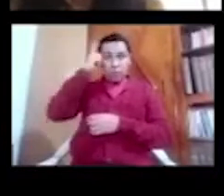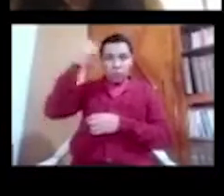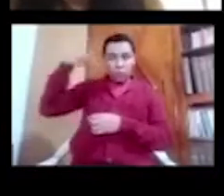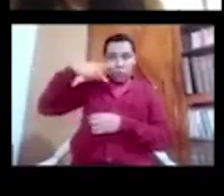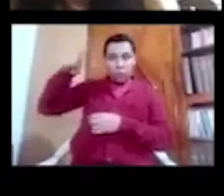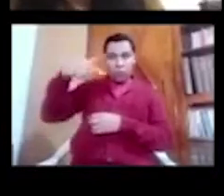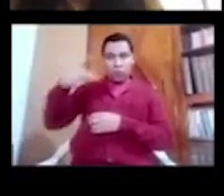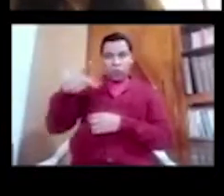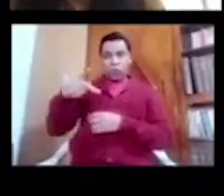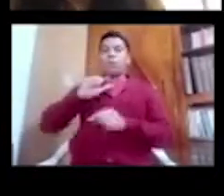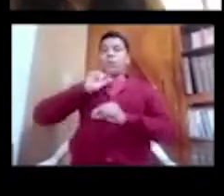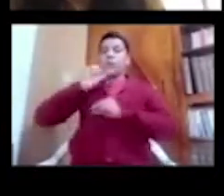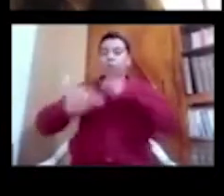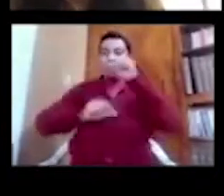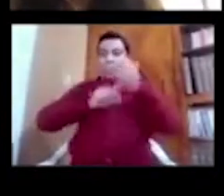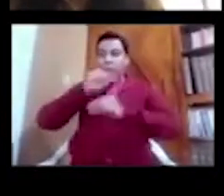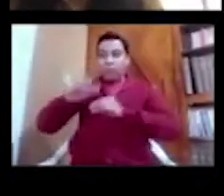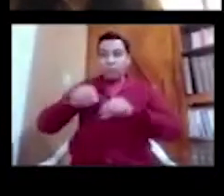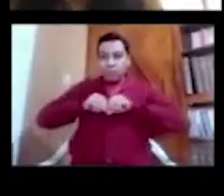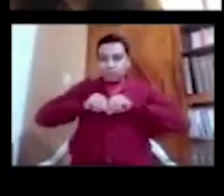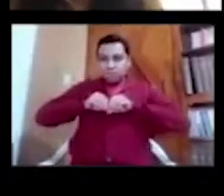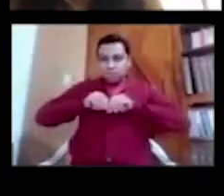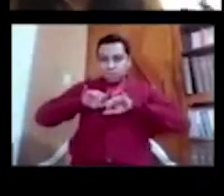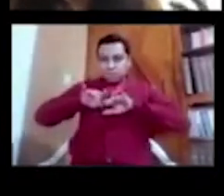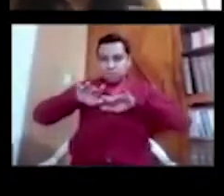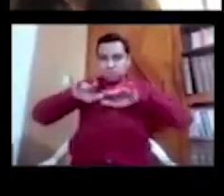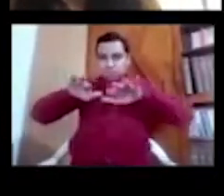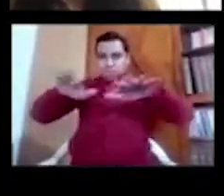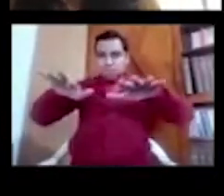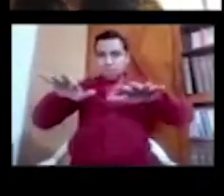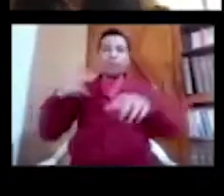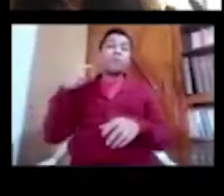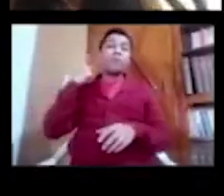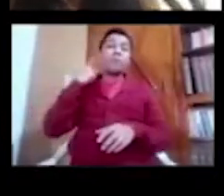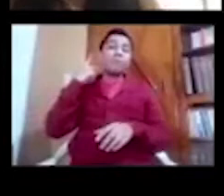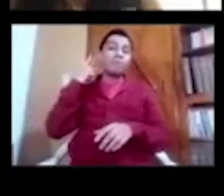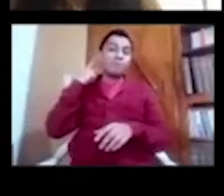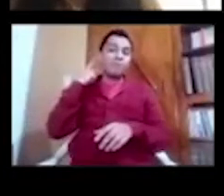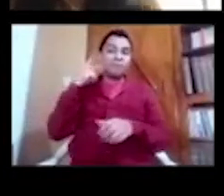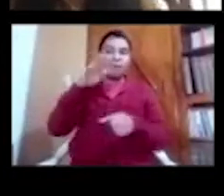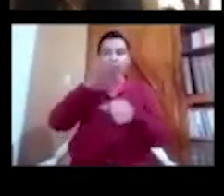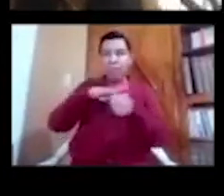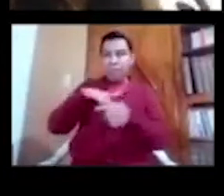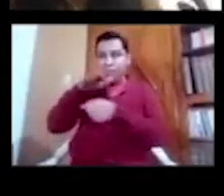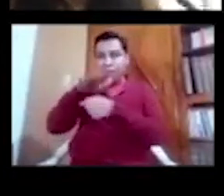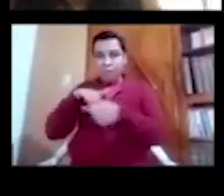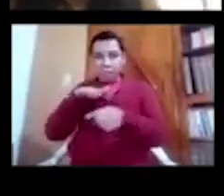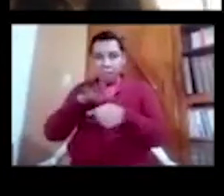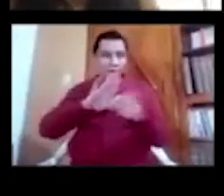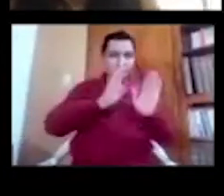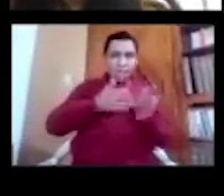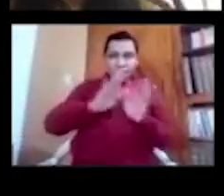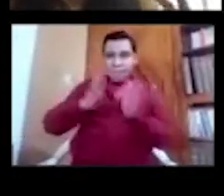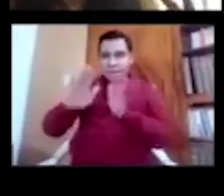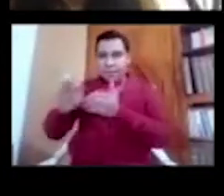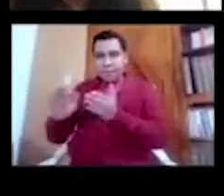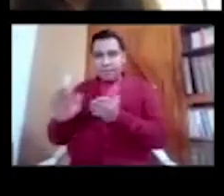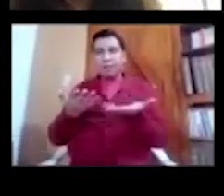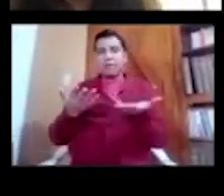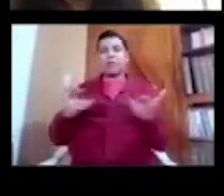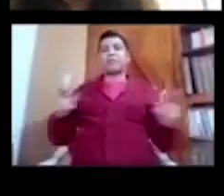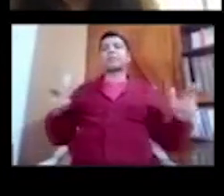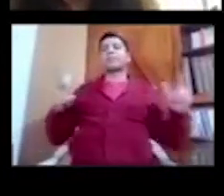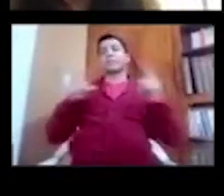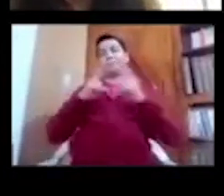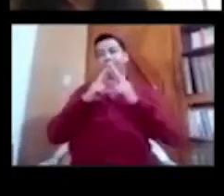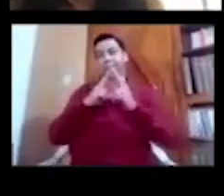y eso de alguna manera lo hemos heredado hasta el día de hoy, porque claro, es un mundo muy distante al nuestro, es un mundo muy